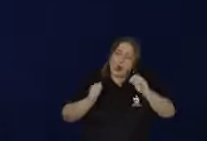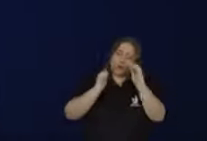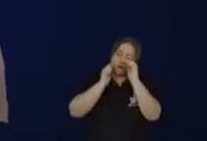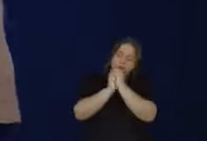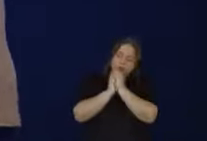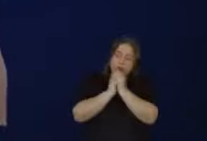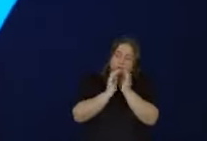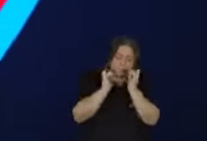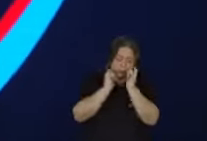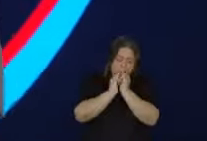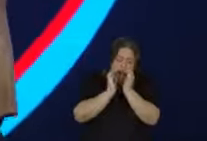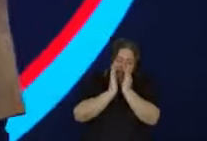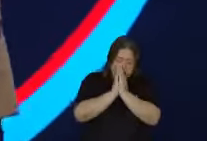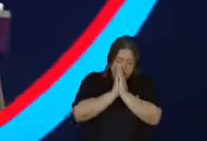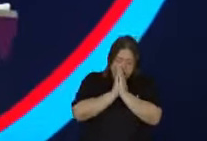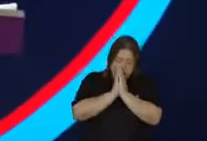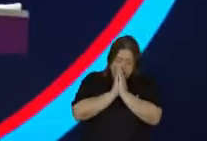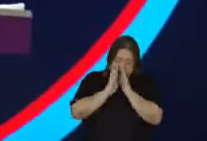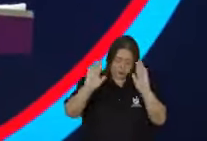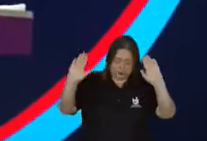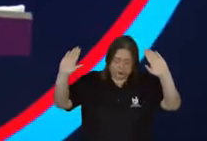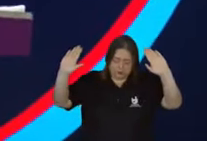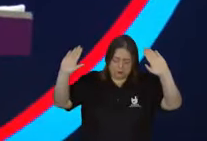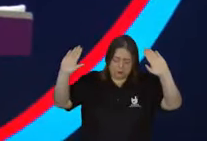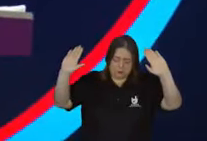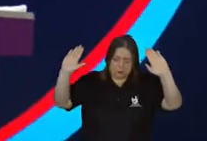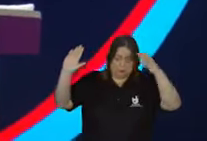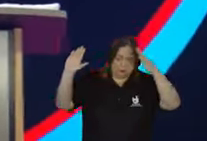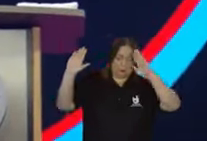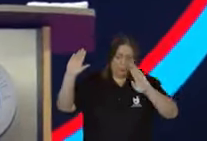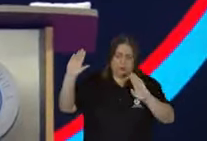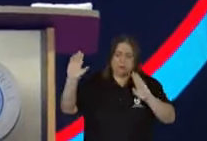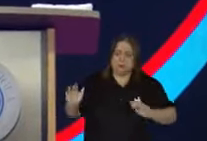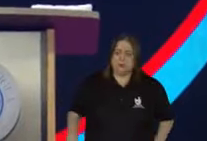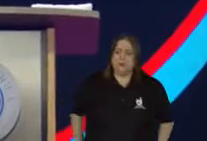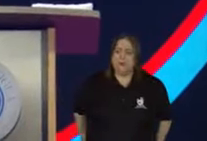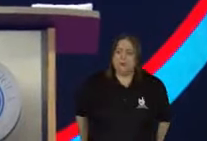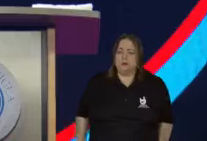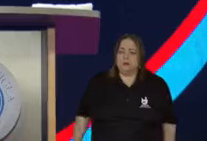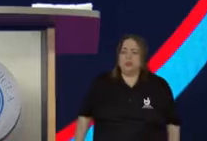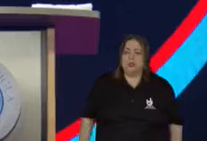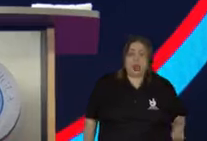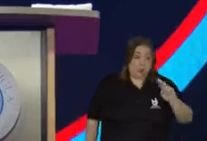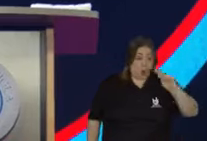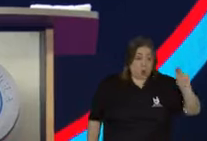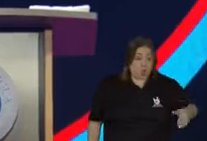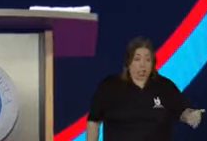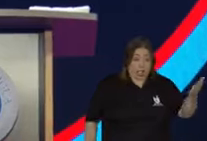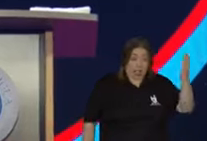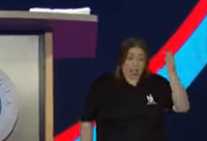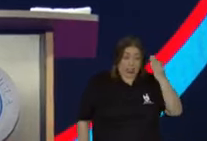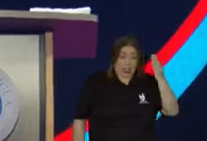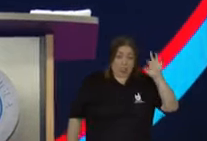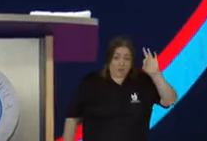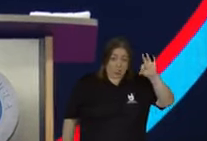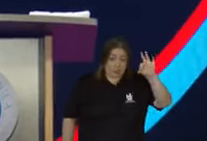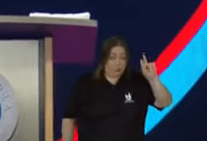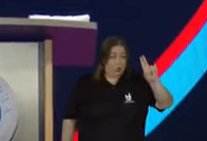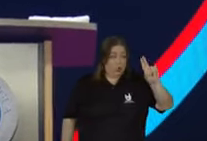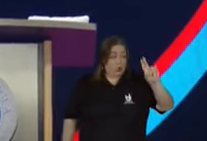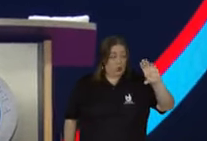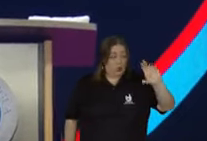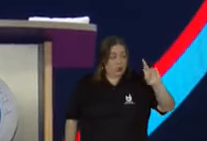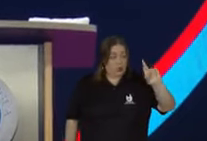intercesión, rendición al Señor. Es increíble, nunca antes los pastores de Ucrania se habían unido como